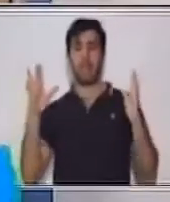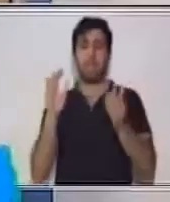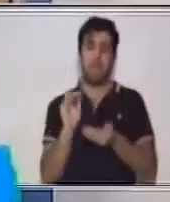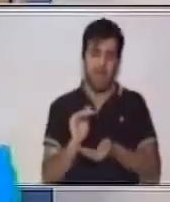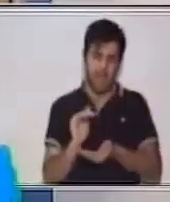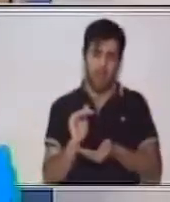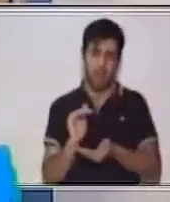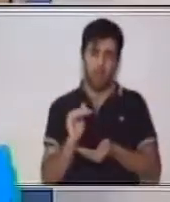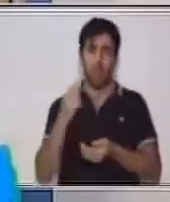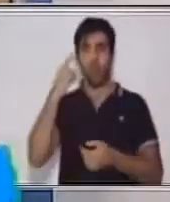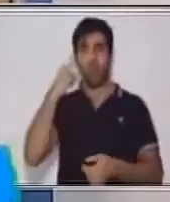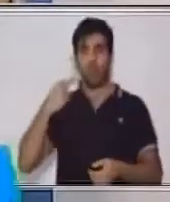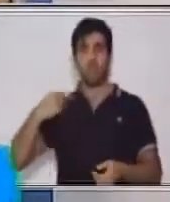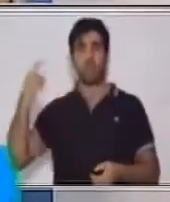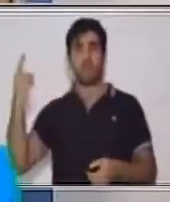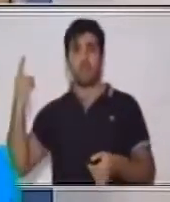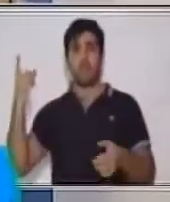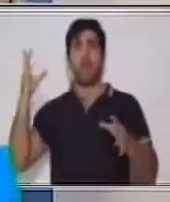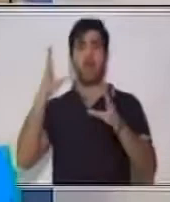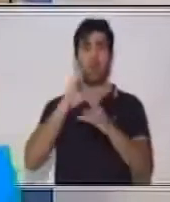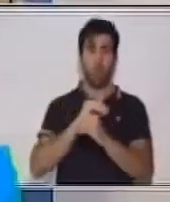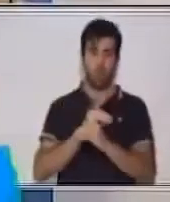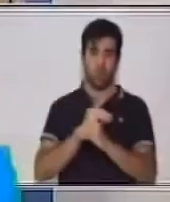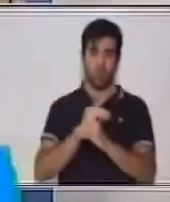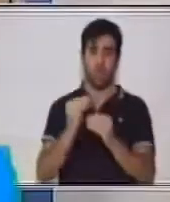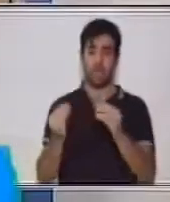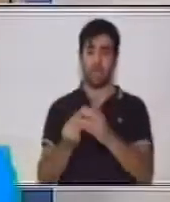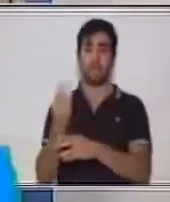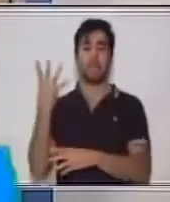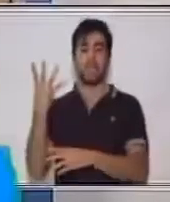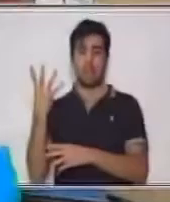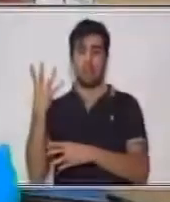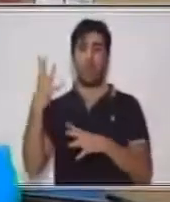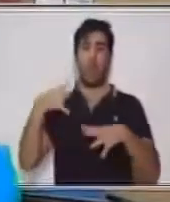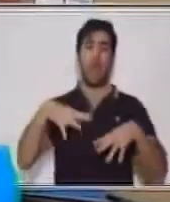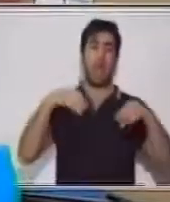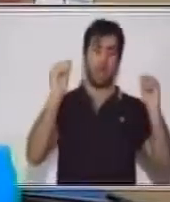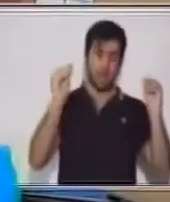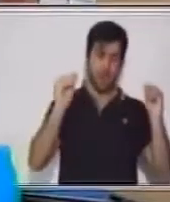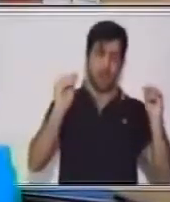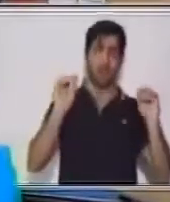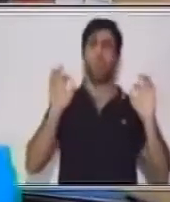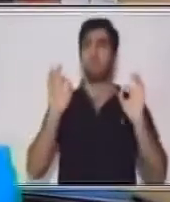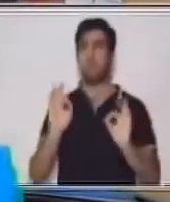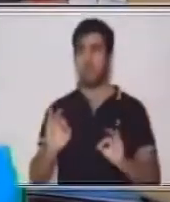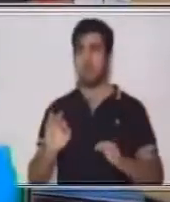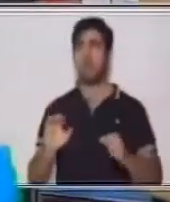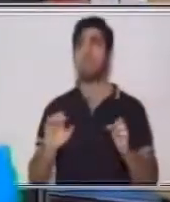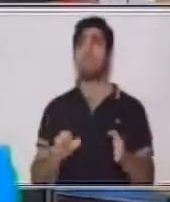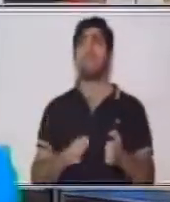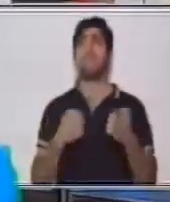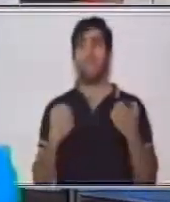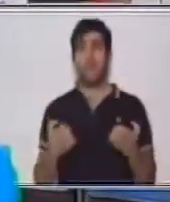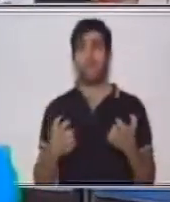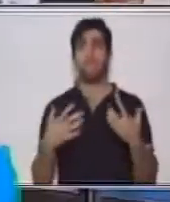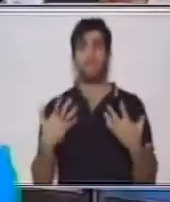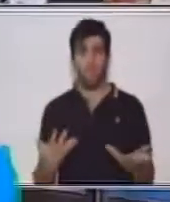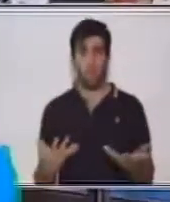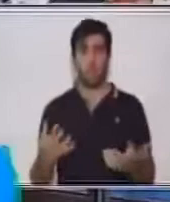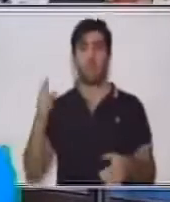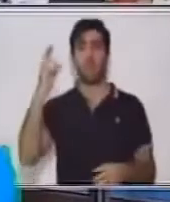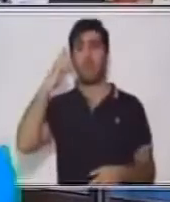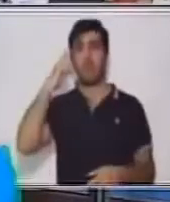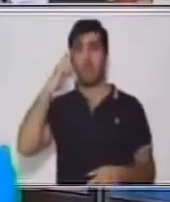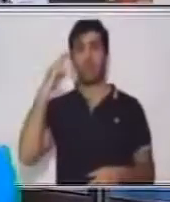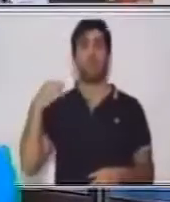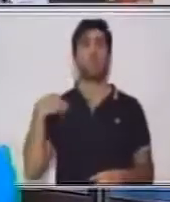pequeño, día, noche, encendido, apagado. Muy bien. Entonces, recuerda,